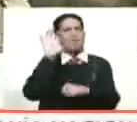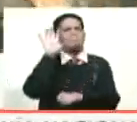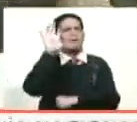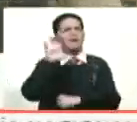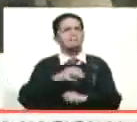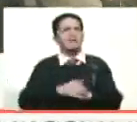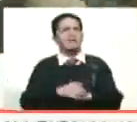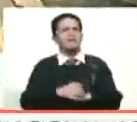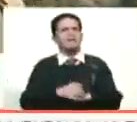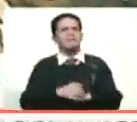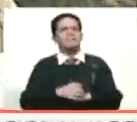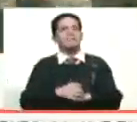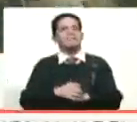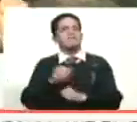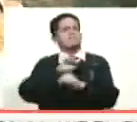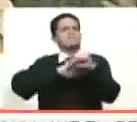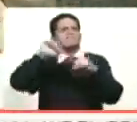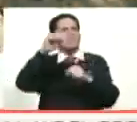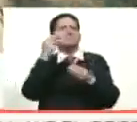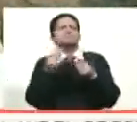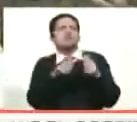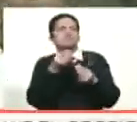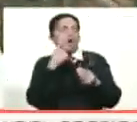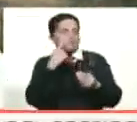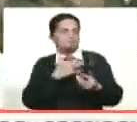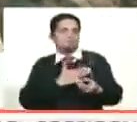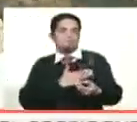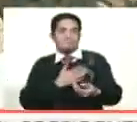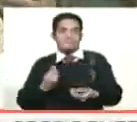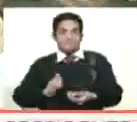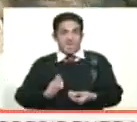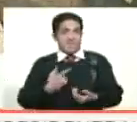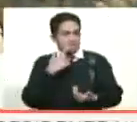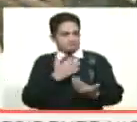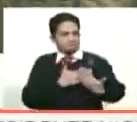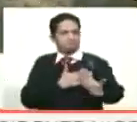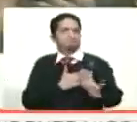con nuestra propia vida, si fuese necesario.